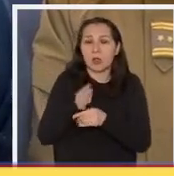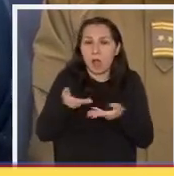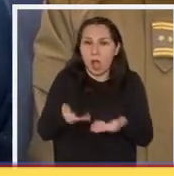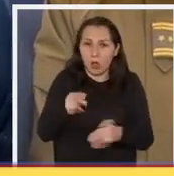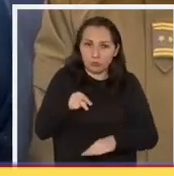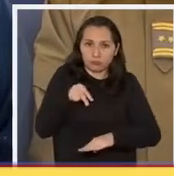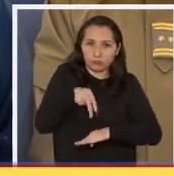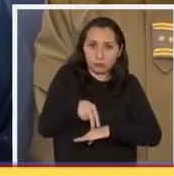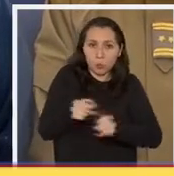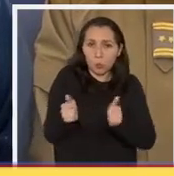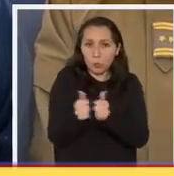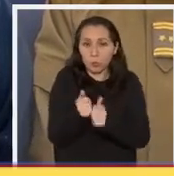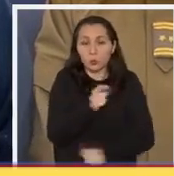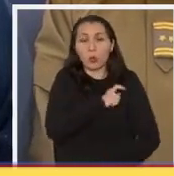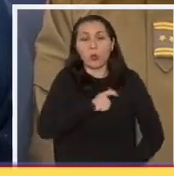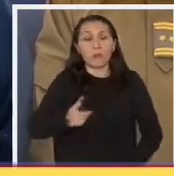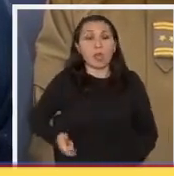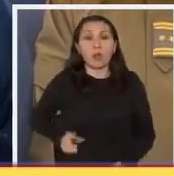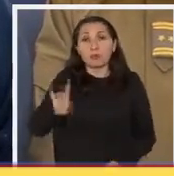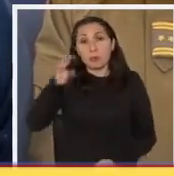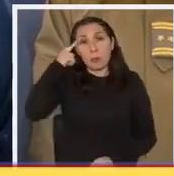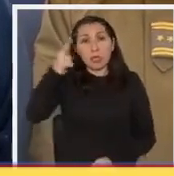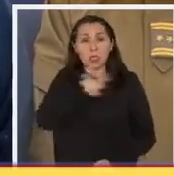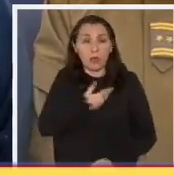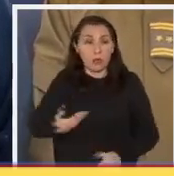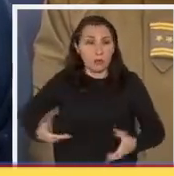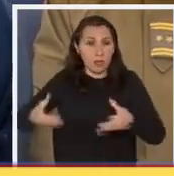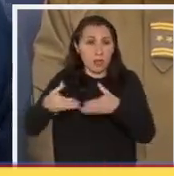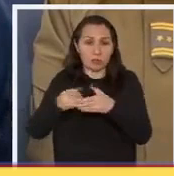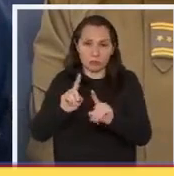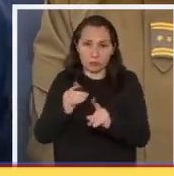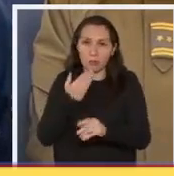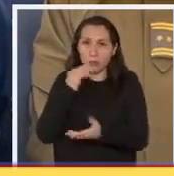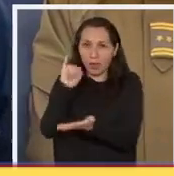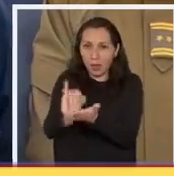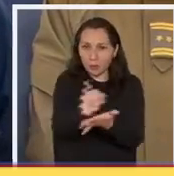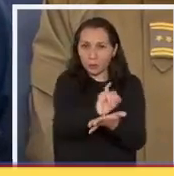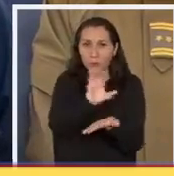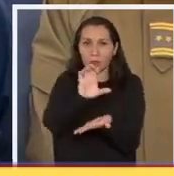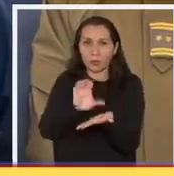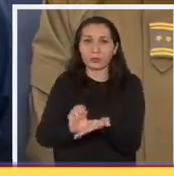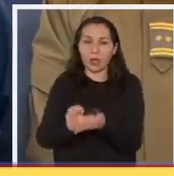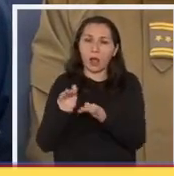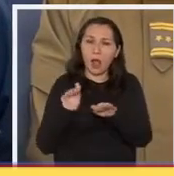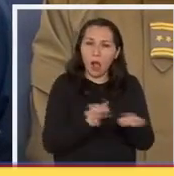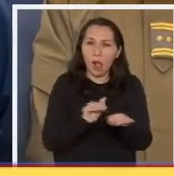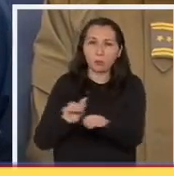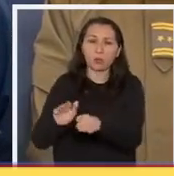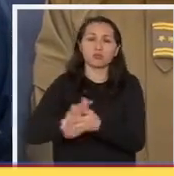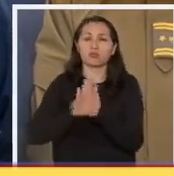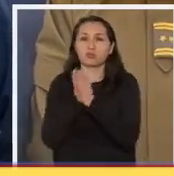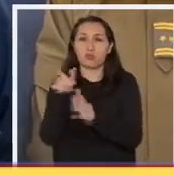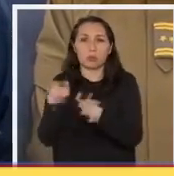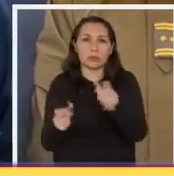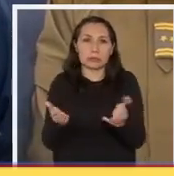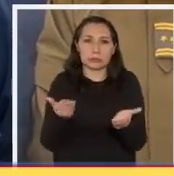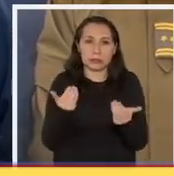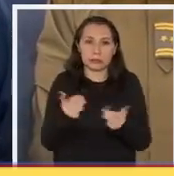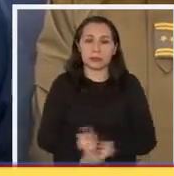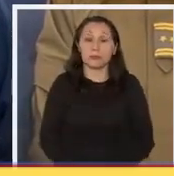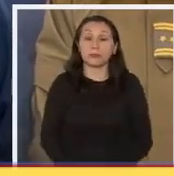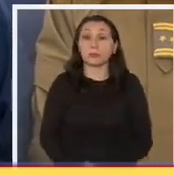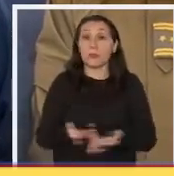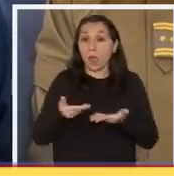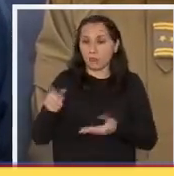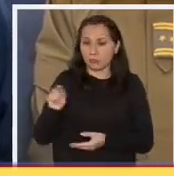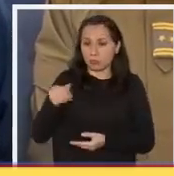presentes como gobierno, pero no solamente como gobierno, sino las instituciones del Estado, apoyando a todos quienes lo necesitan.